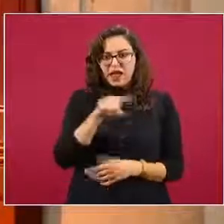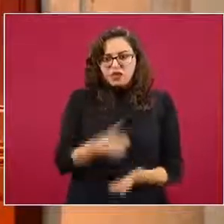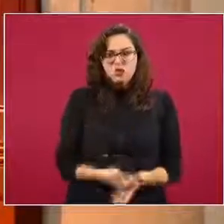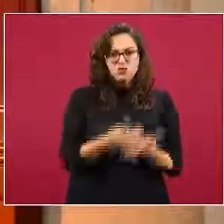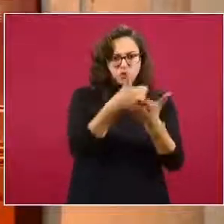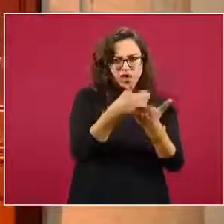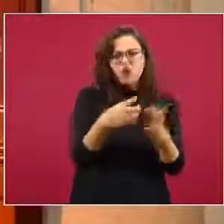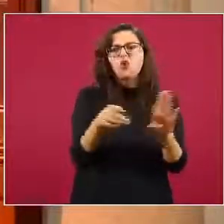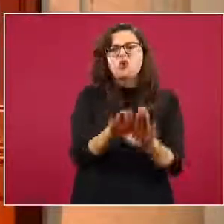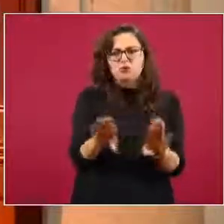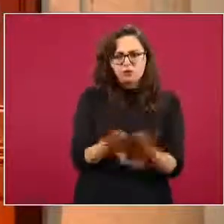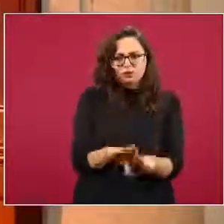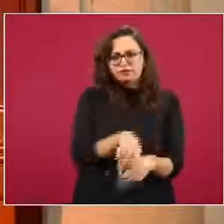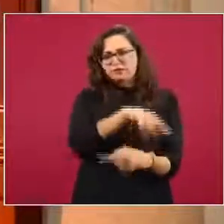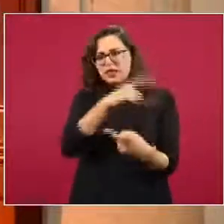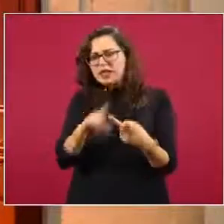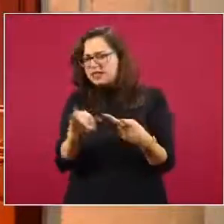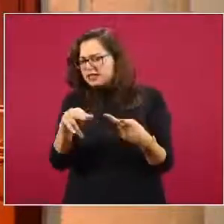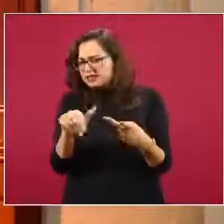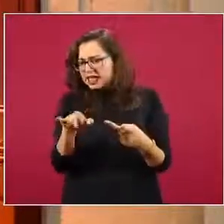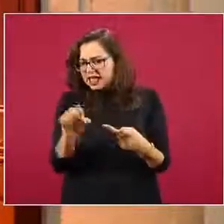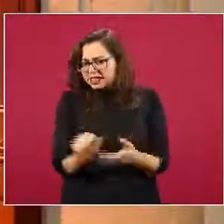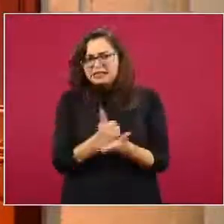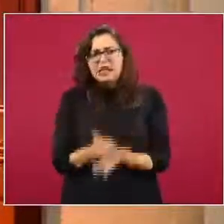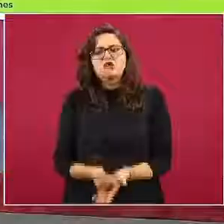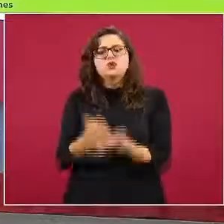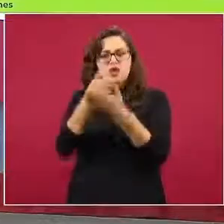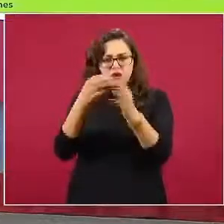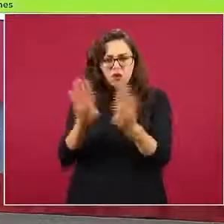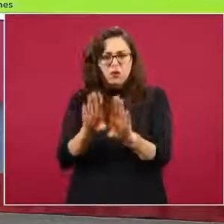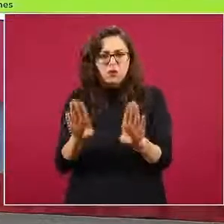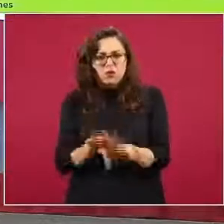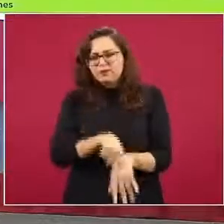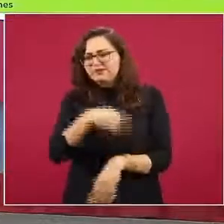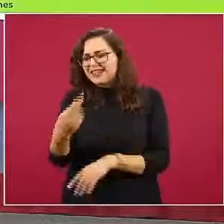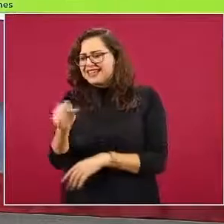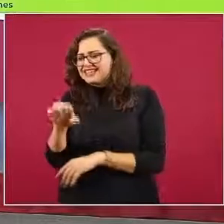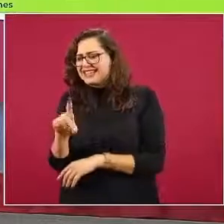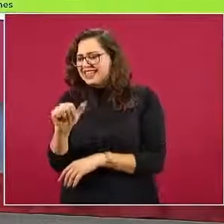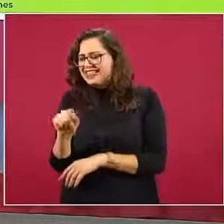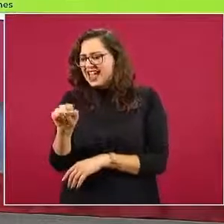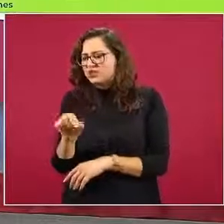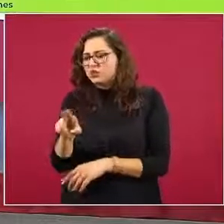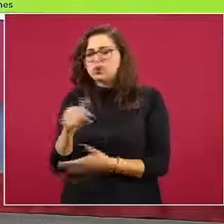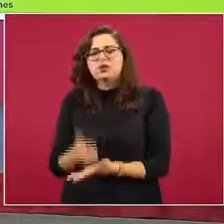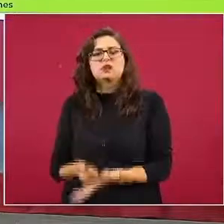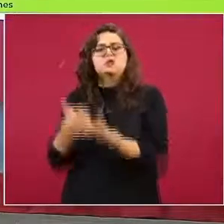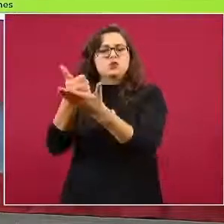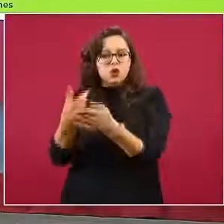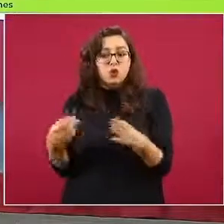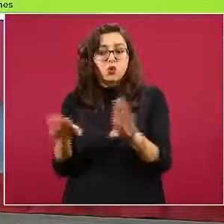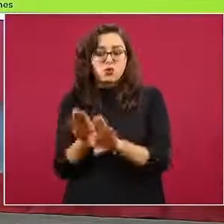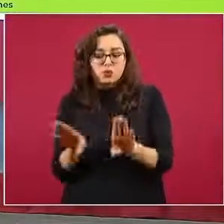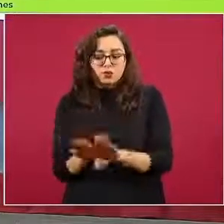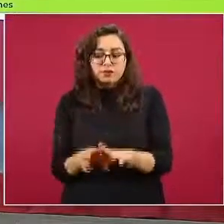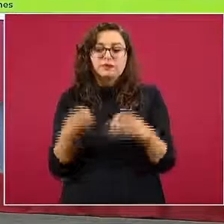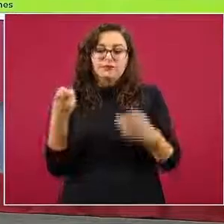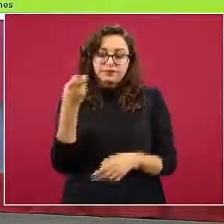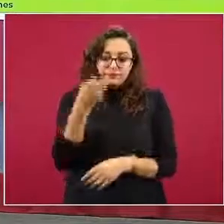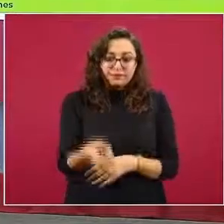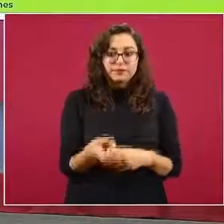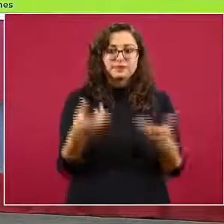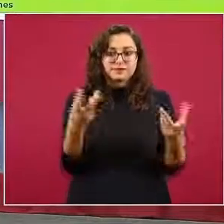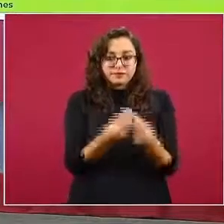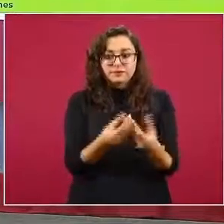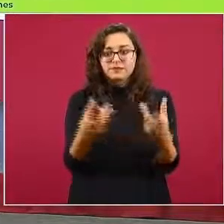protectoras, cómo INAES hace que sus acciones sean protectoras, cómo SEDATU hace que sus acciones sean protectoras. Fue un trabajo que hicimos mano a